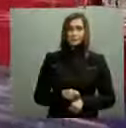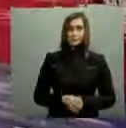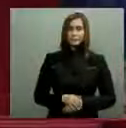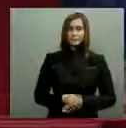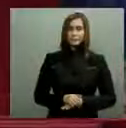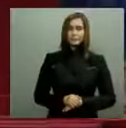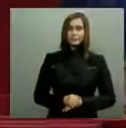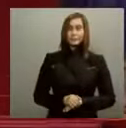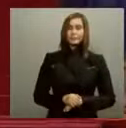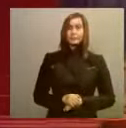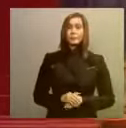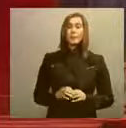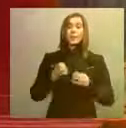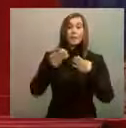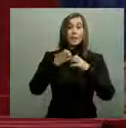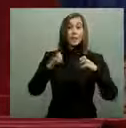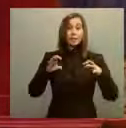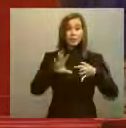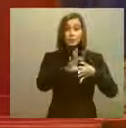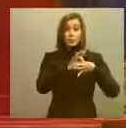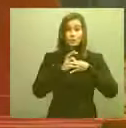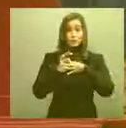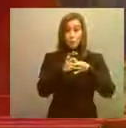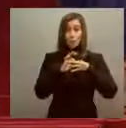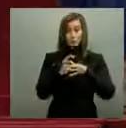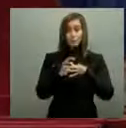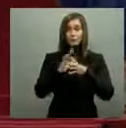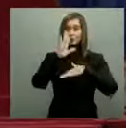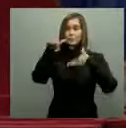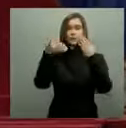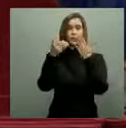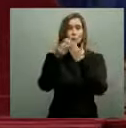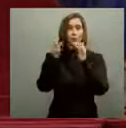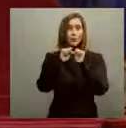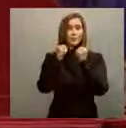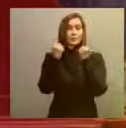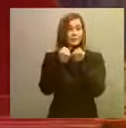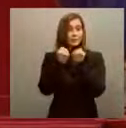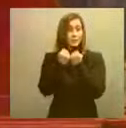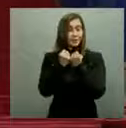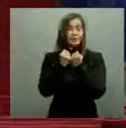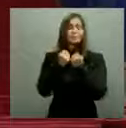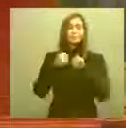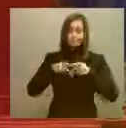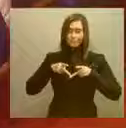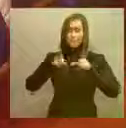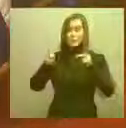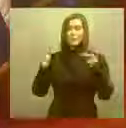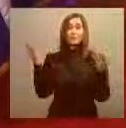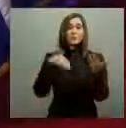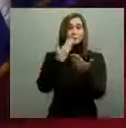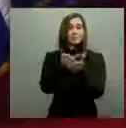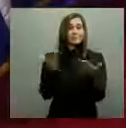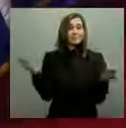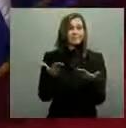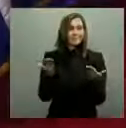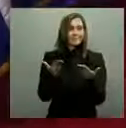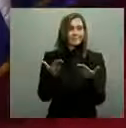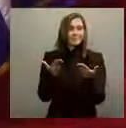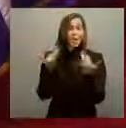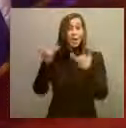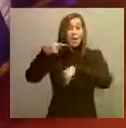El esfuerzo conjunto de la inmensa mayoría de la sociedad ha permitido que llegáramos hasta aquí. Y ahora es